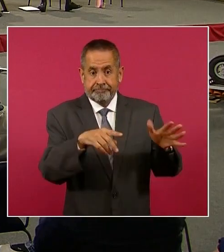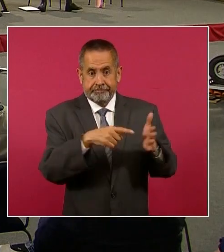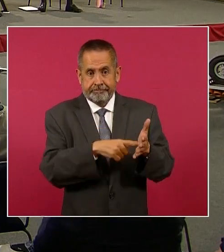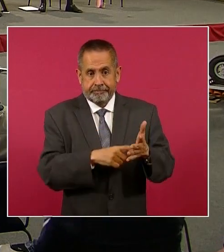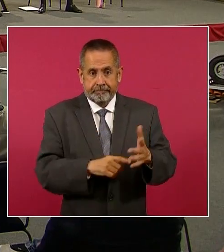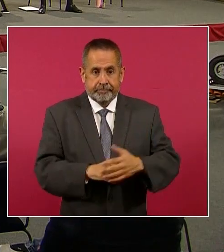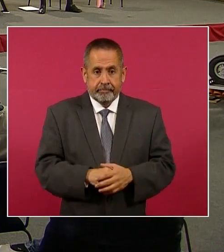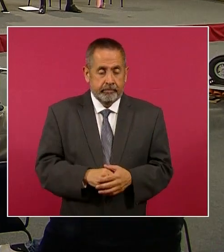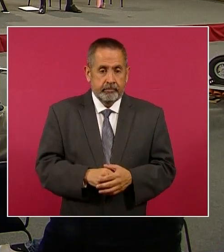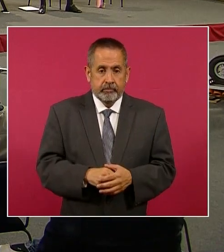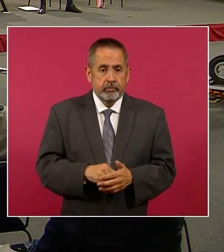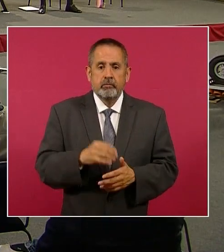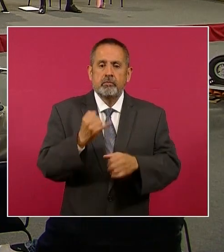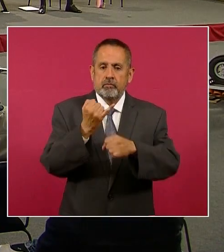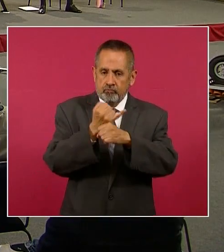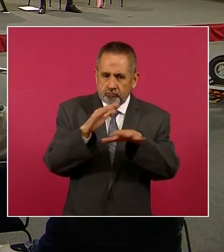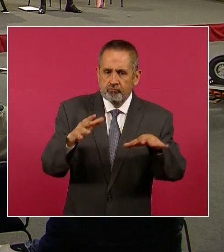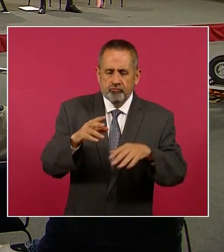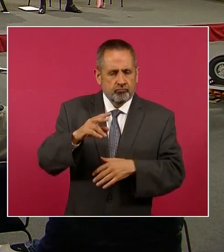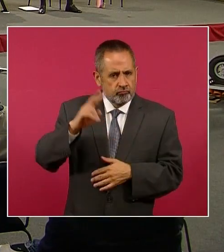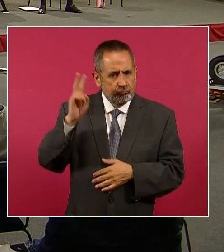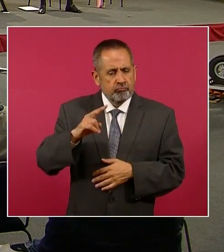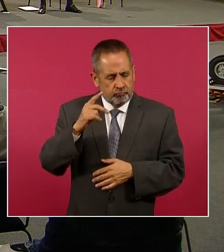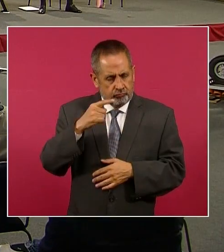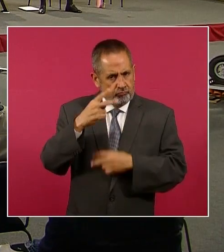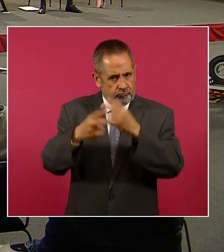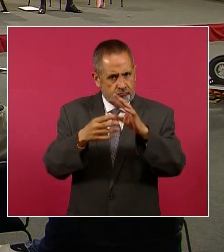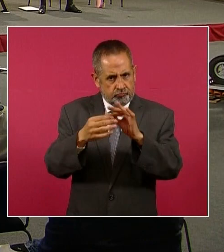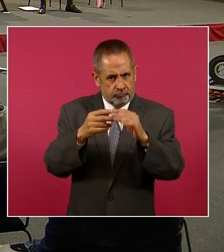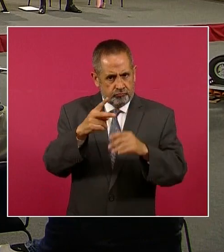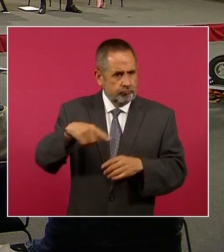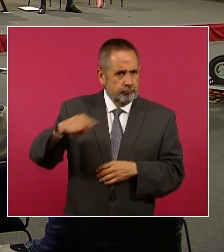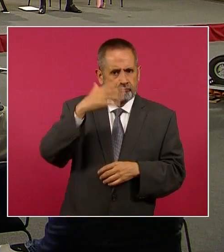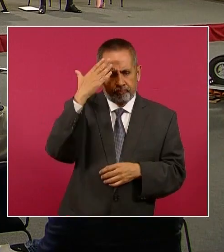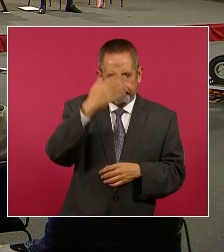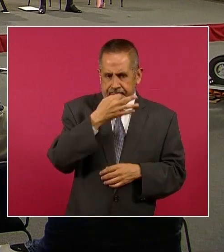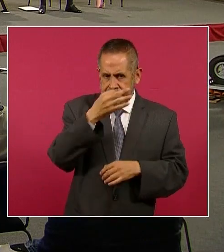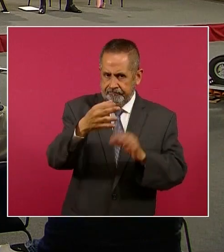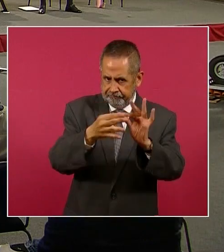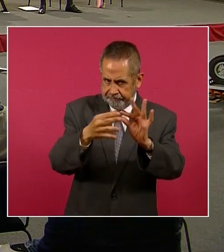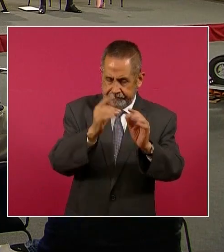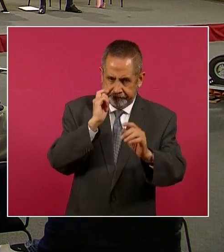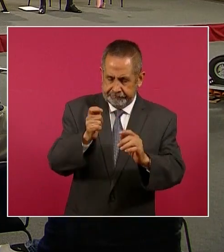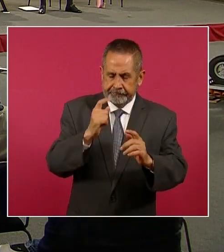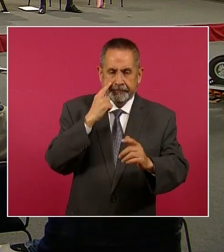que no es falsa, es una información para que todos la tengamos presente.